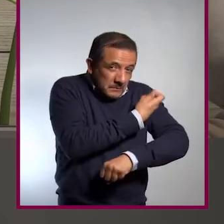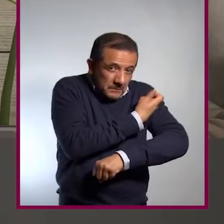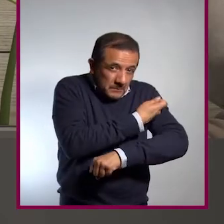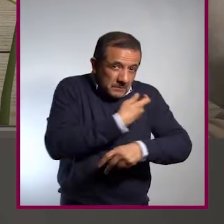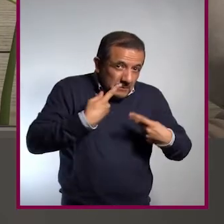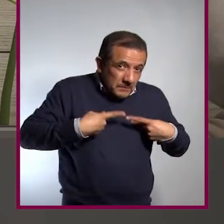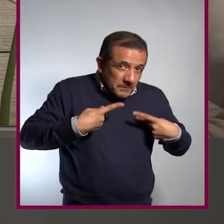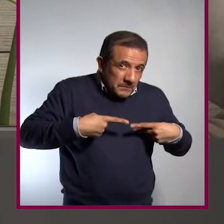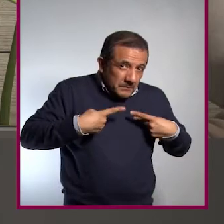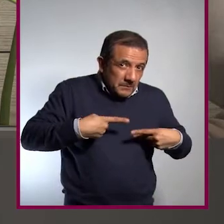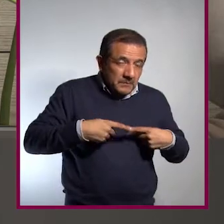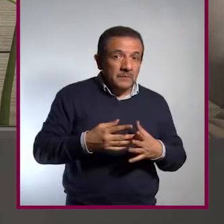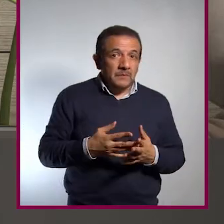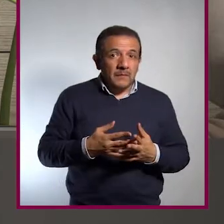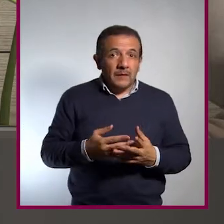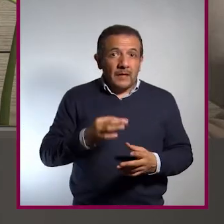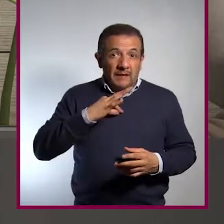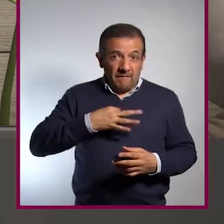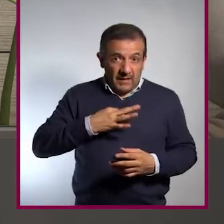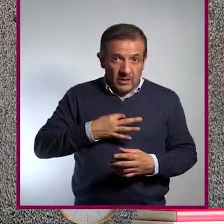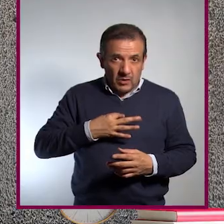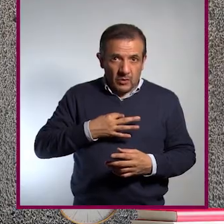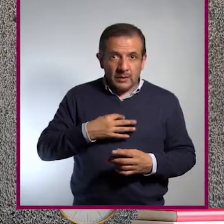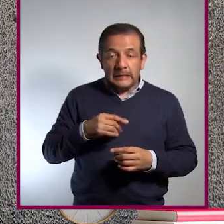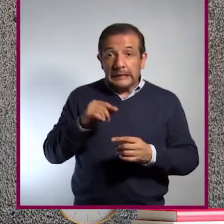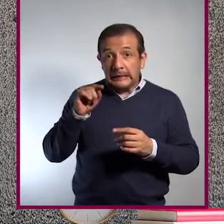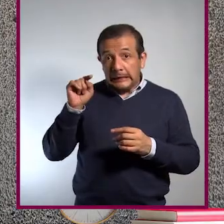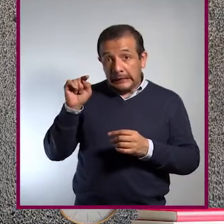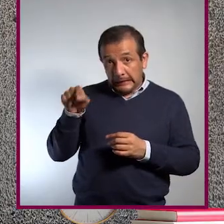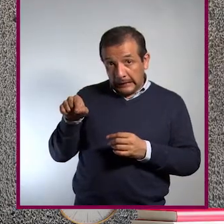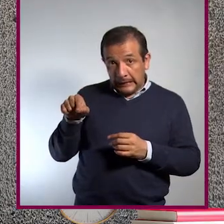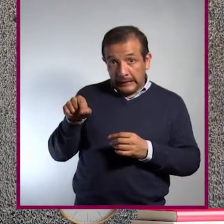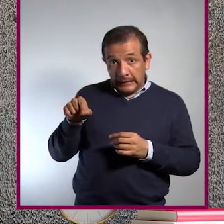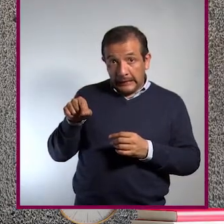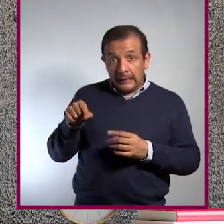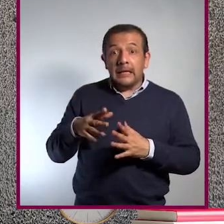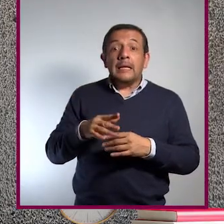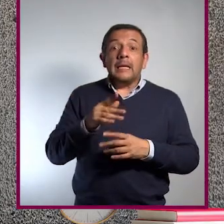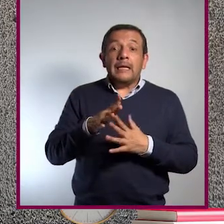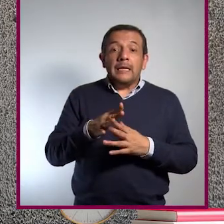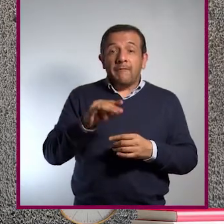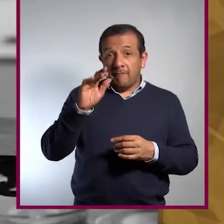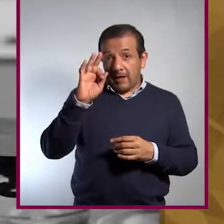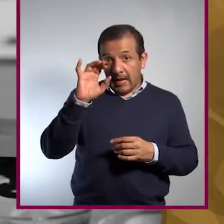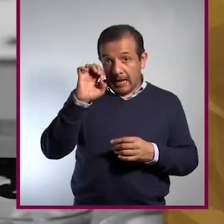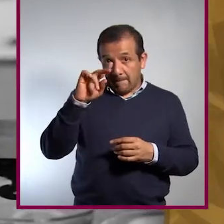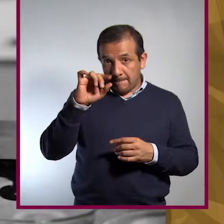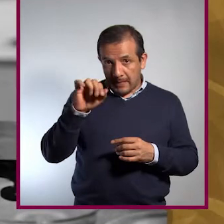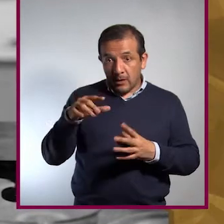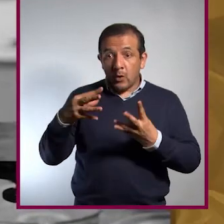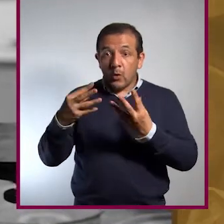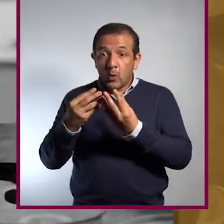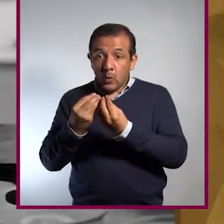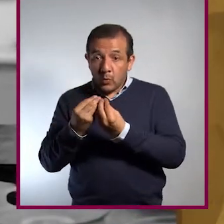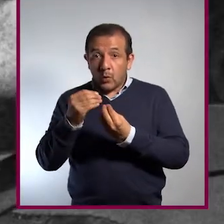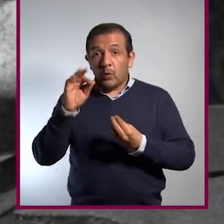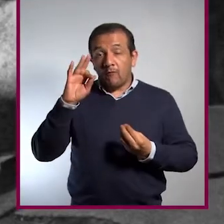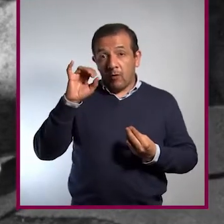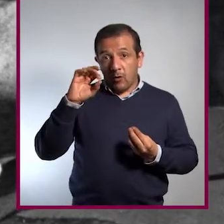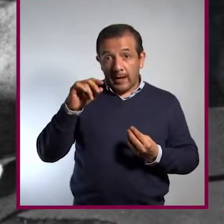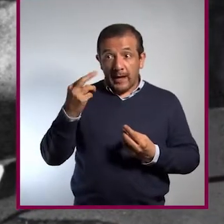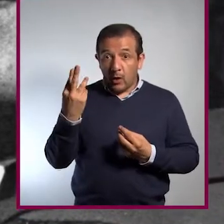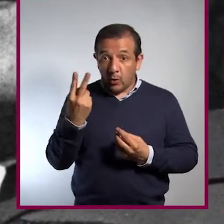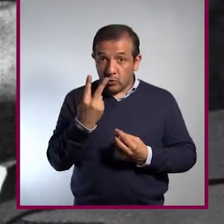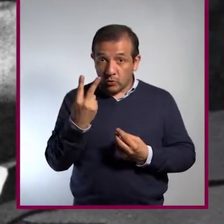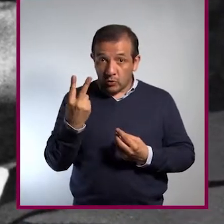por estreptococos y estafilococos. Considerado el padre de la penicilina, Fleming, junto con